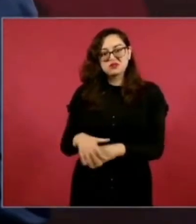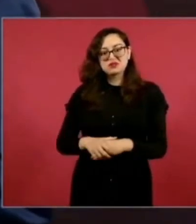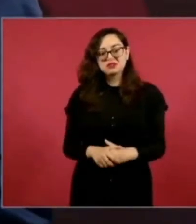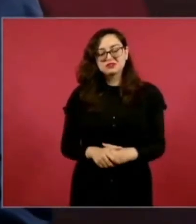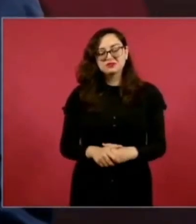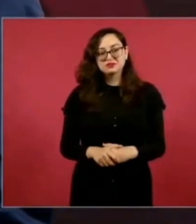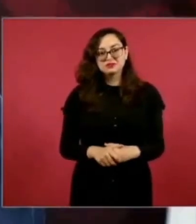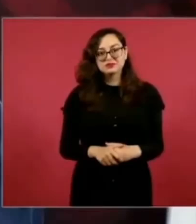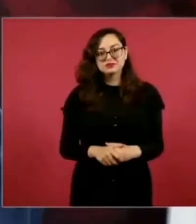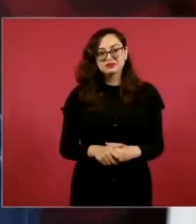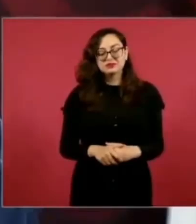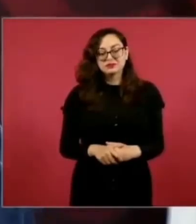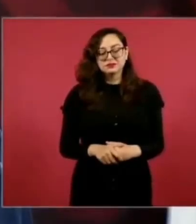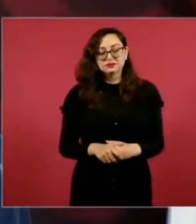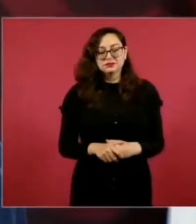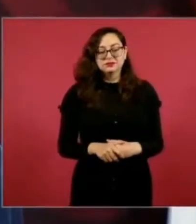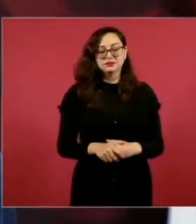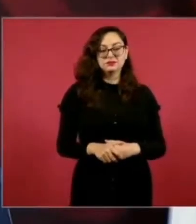México.